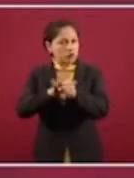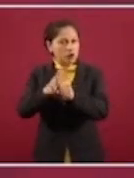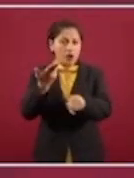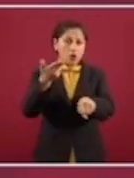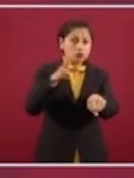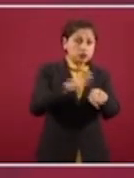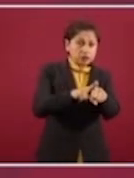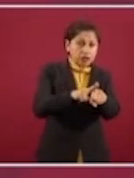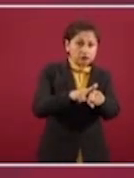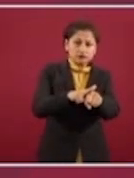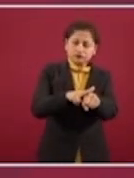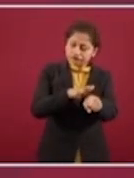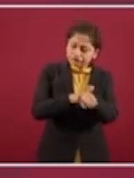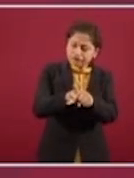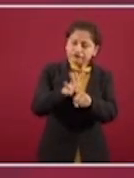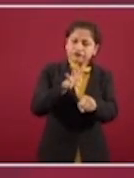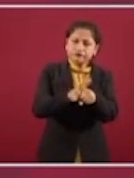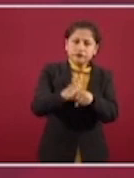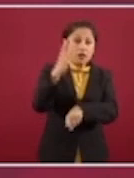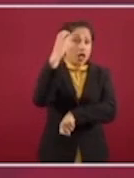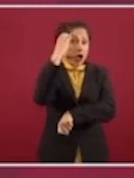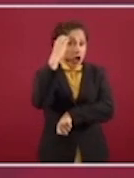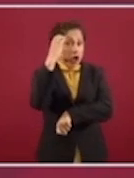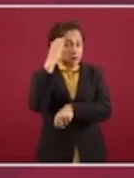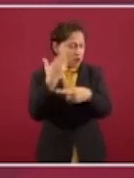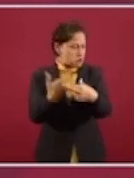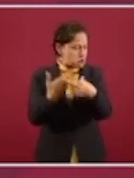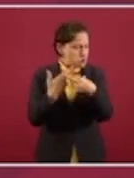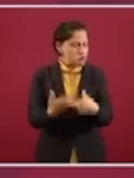hospitales, los ventiladores,